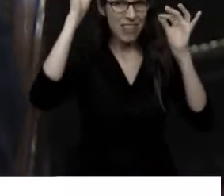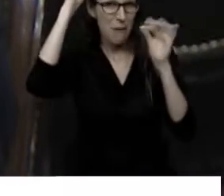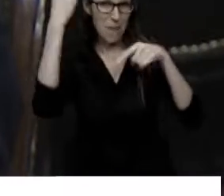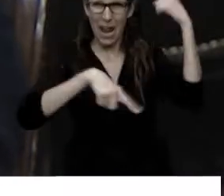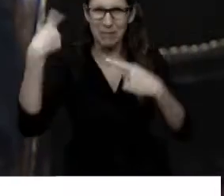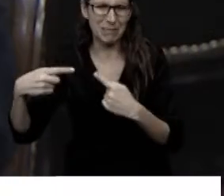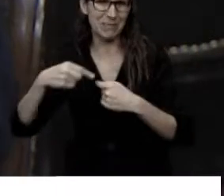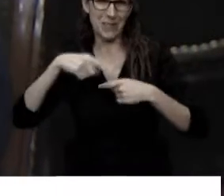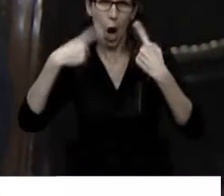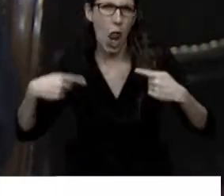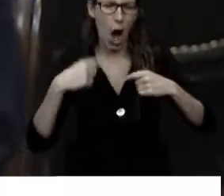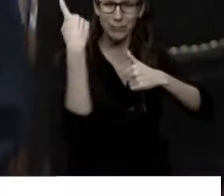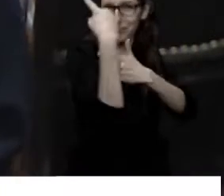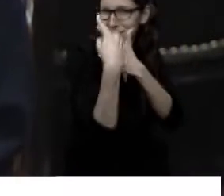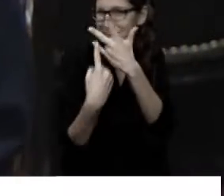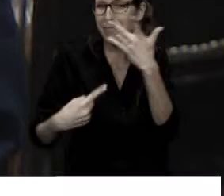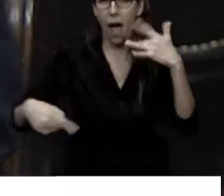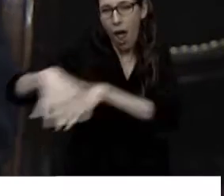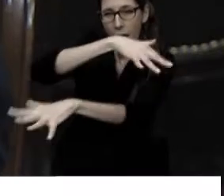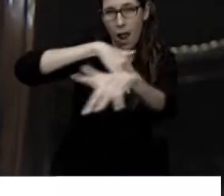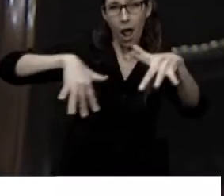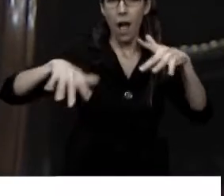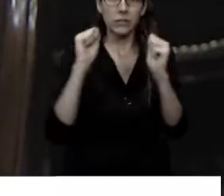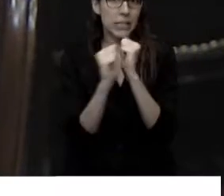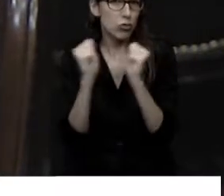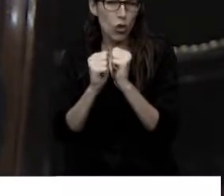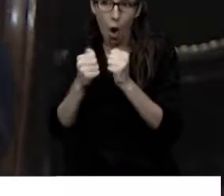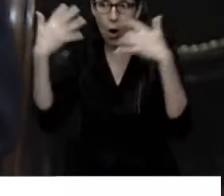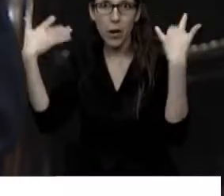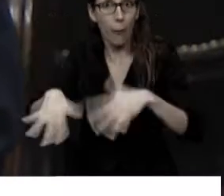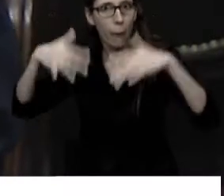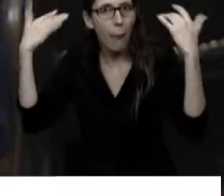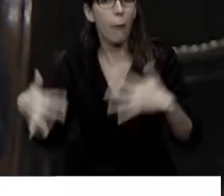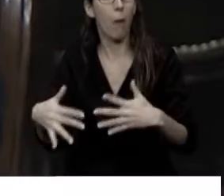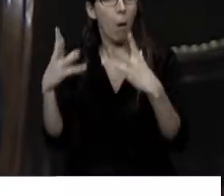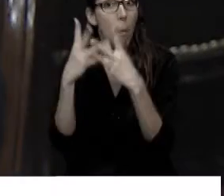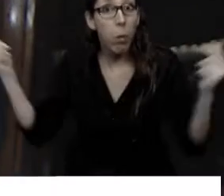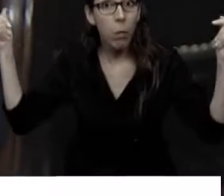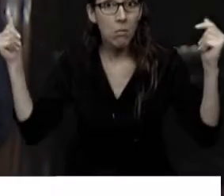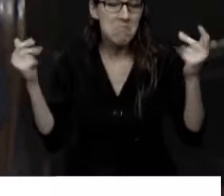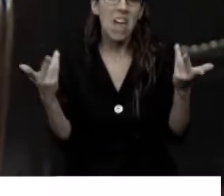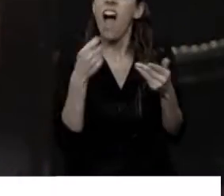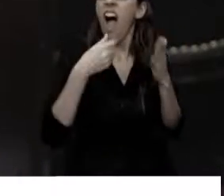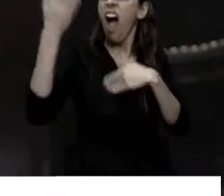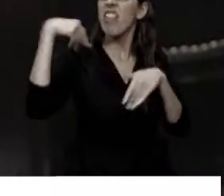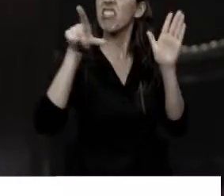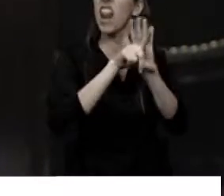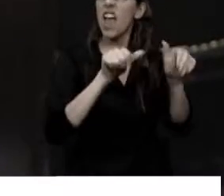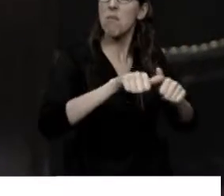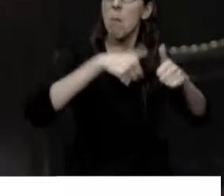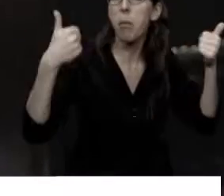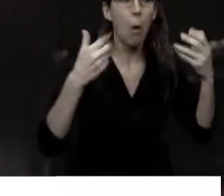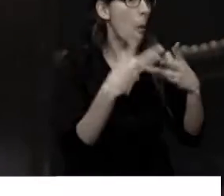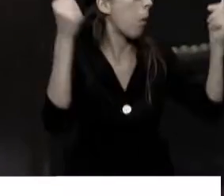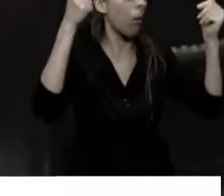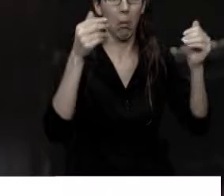colores, historia, mucha historia. Nada se extinguió, presidente, con la ley del divorcio ni con la ley del matrimonio